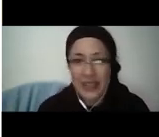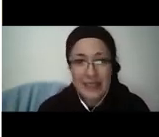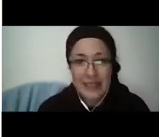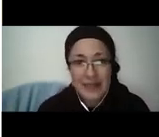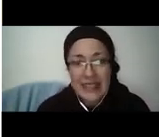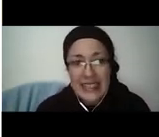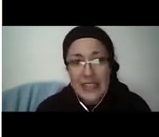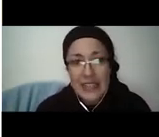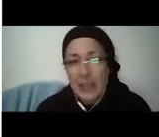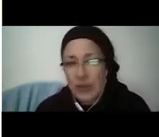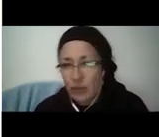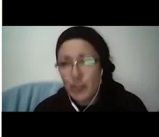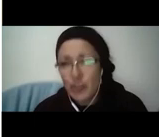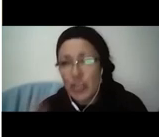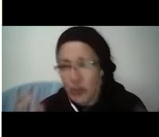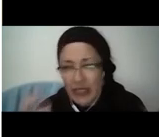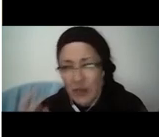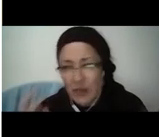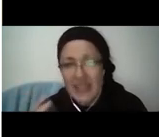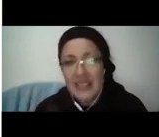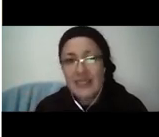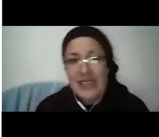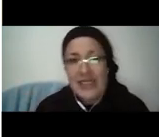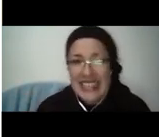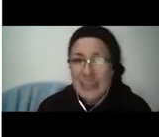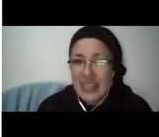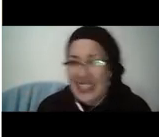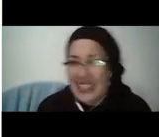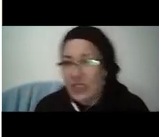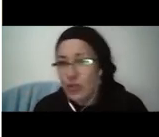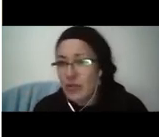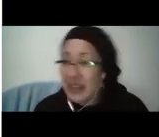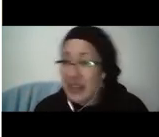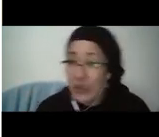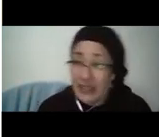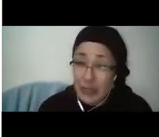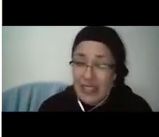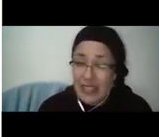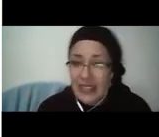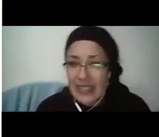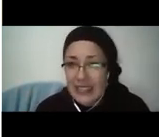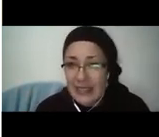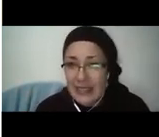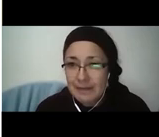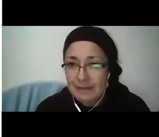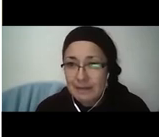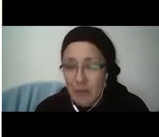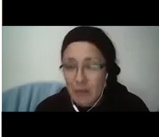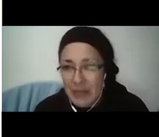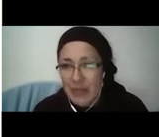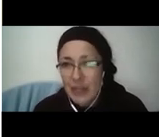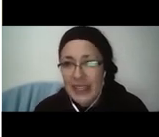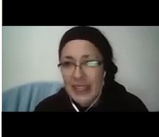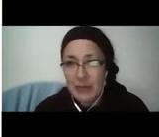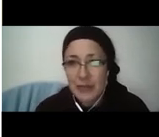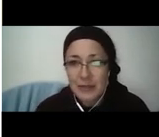megawatts, yo les pregunto, y yo quiero que ustedes lo piensen, ¿qué se puede hacer con un megawatt de potencia eléctrica? Veamos